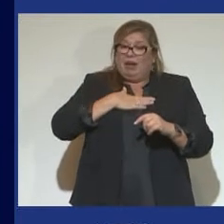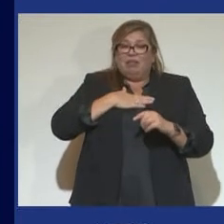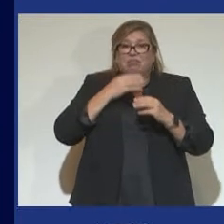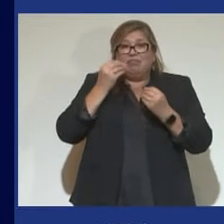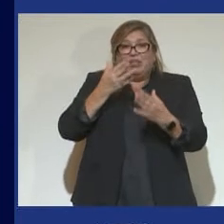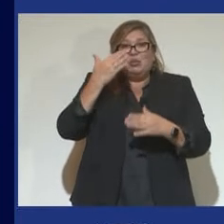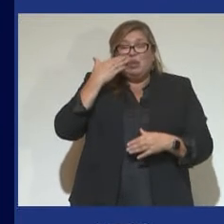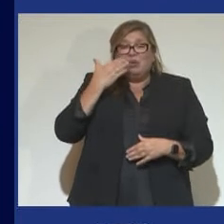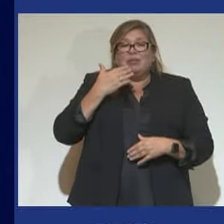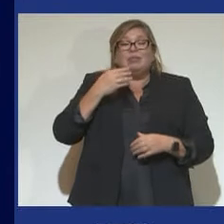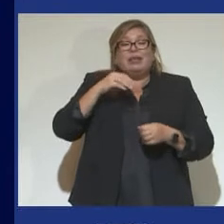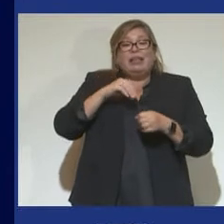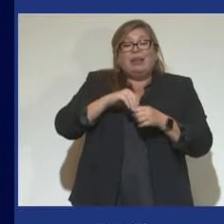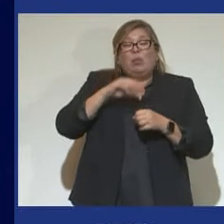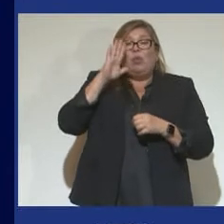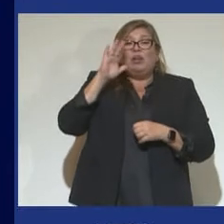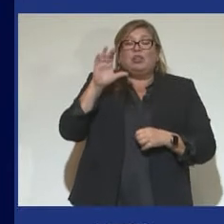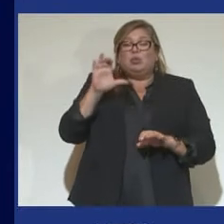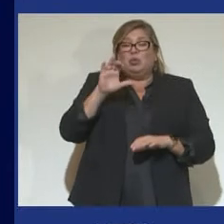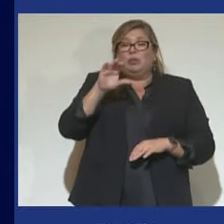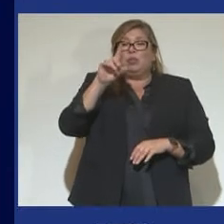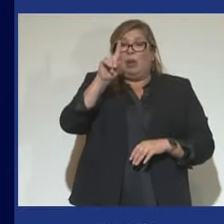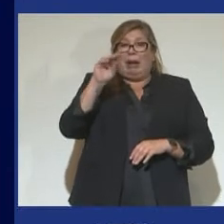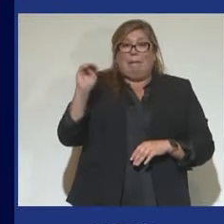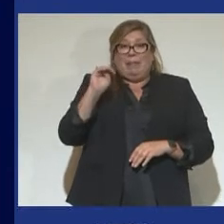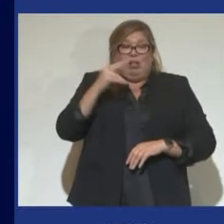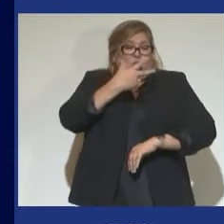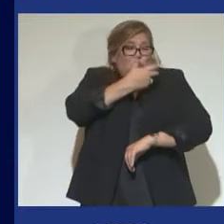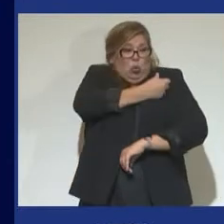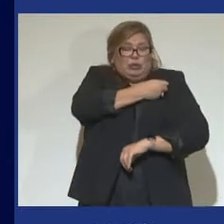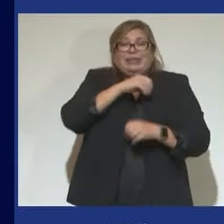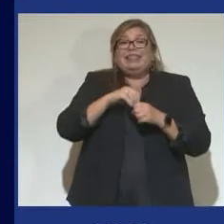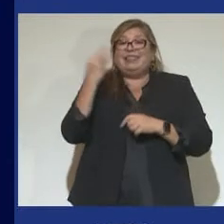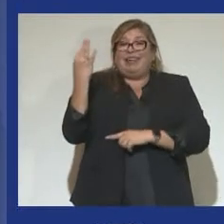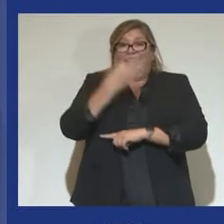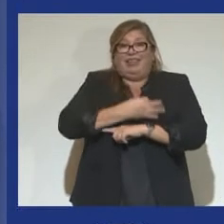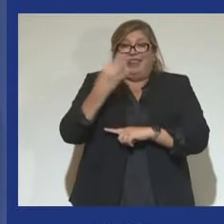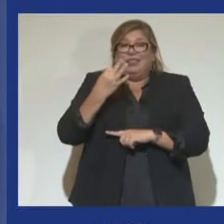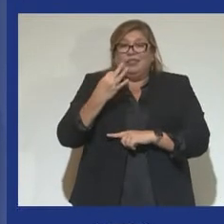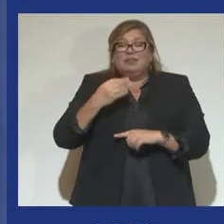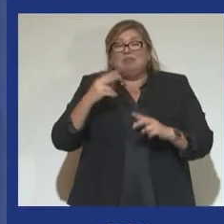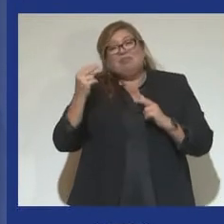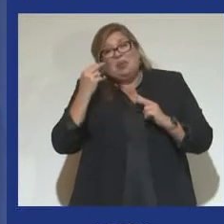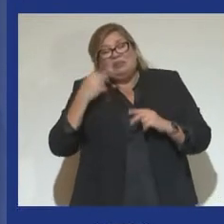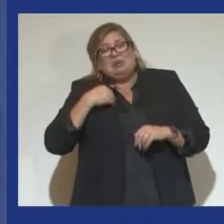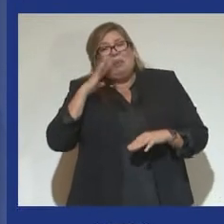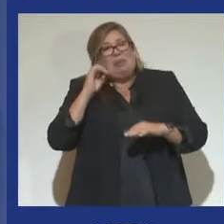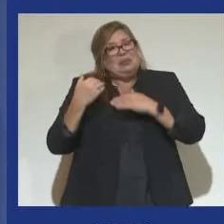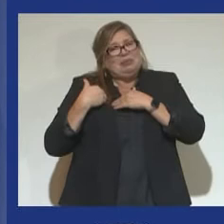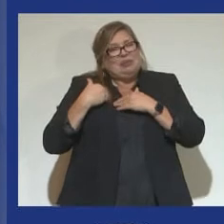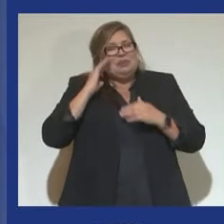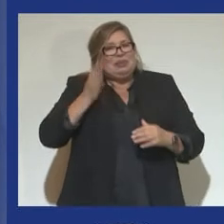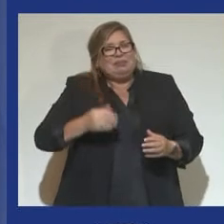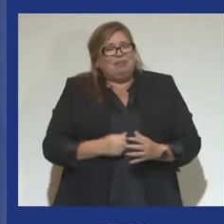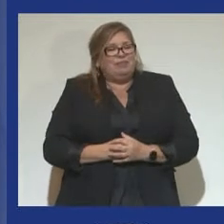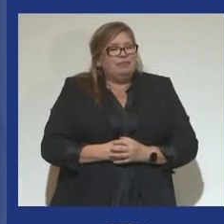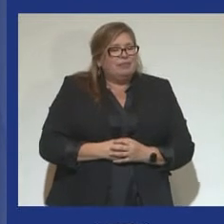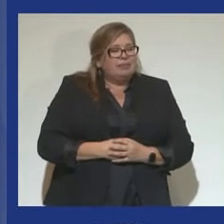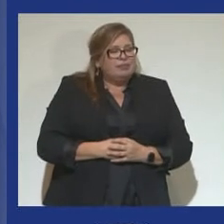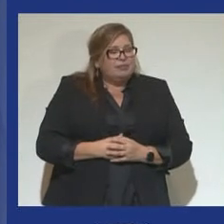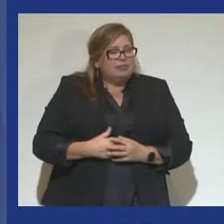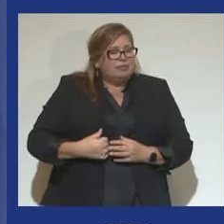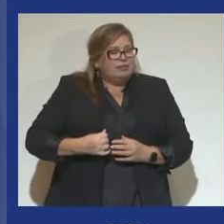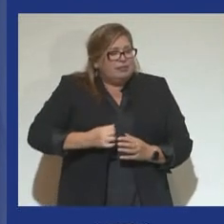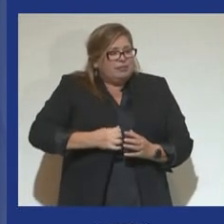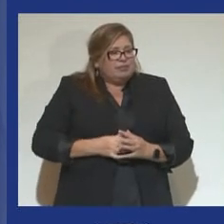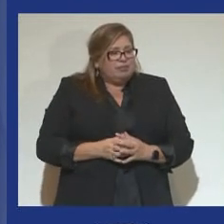dosis como lo anuncié estarán en 9 días estarán disponibles para todos esteban